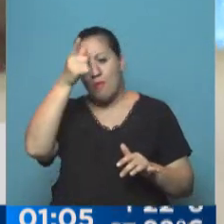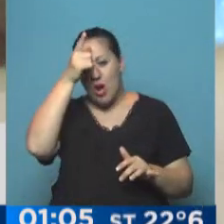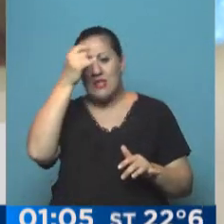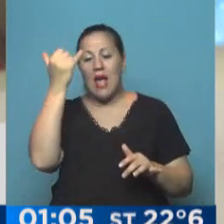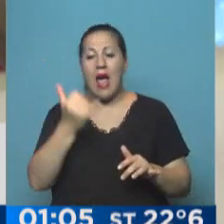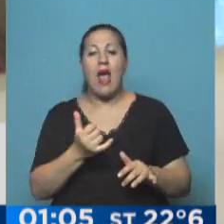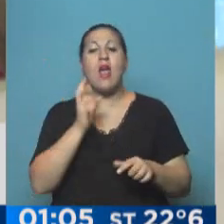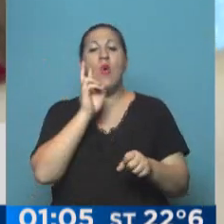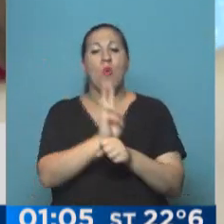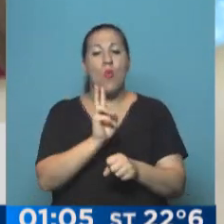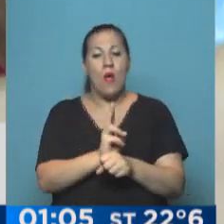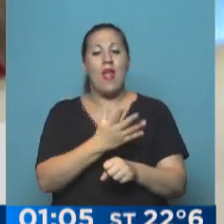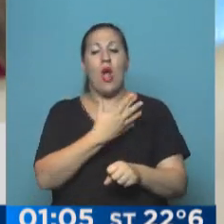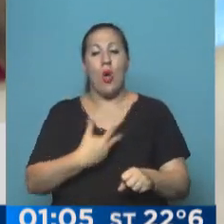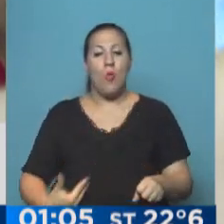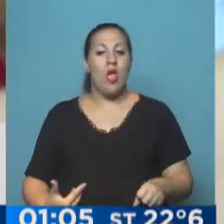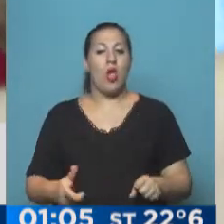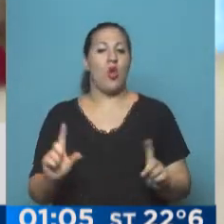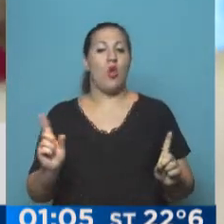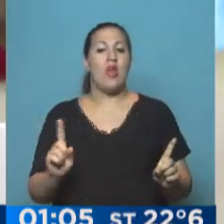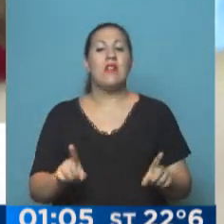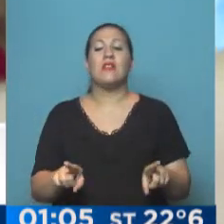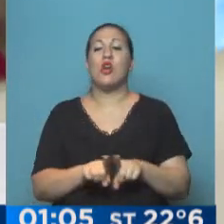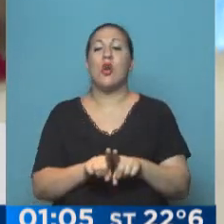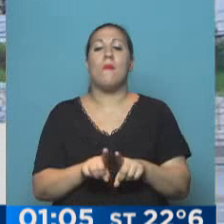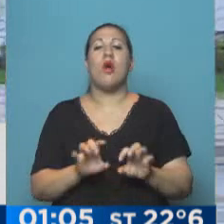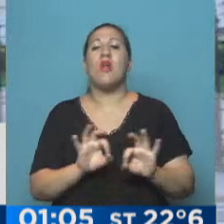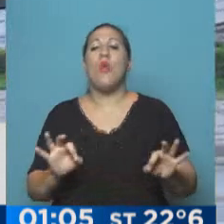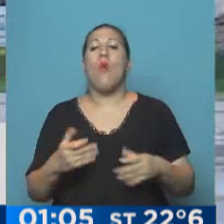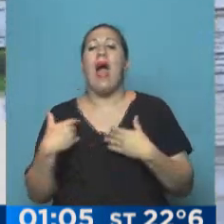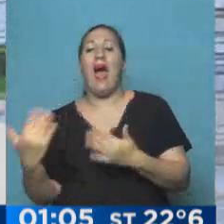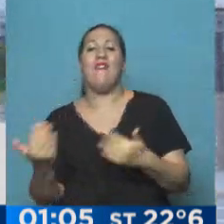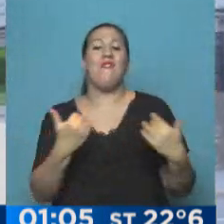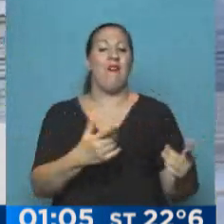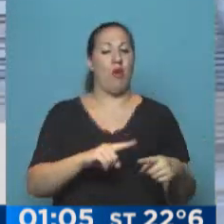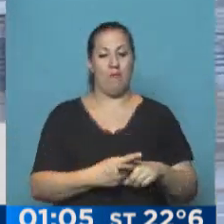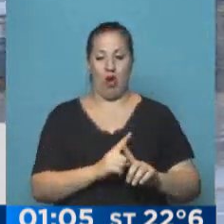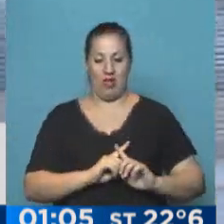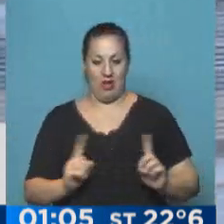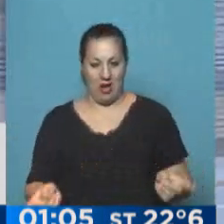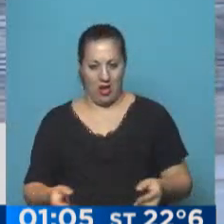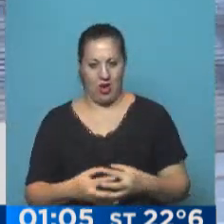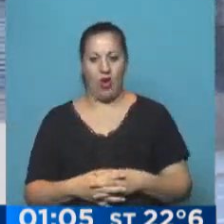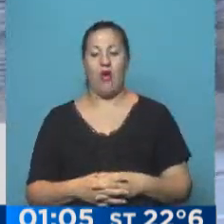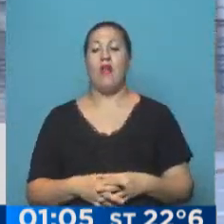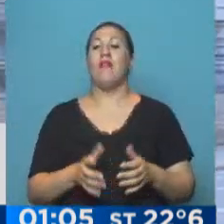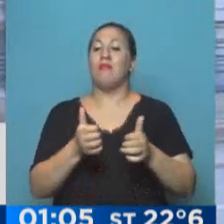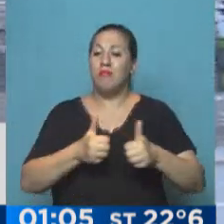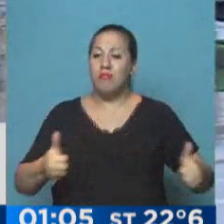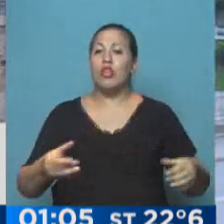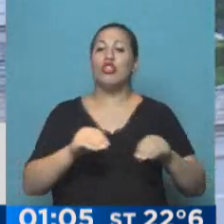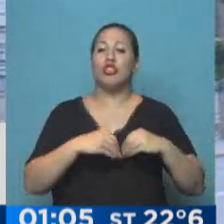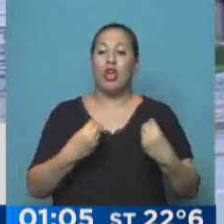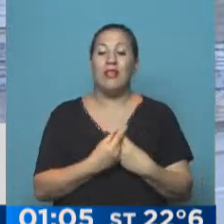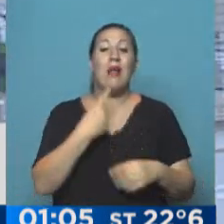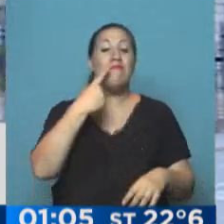Estado y no van a responder a ninguna fracción política. El número base de efectivos para el operativo es de 1.500